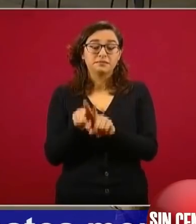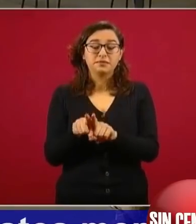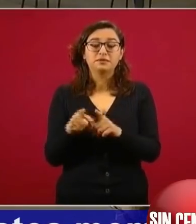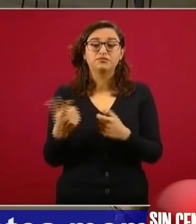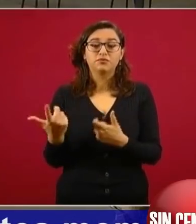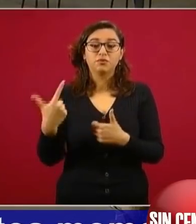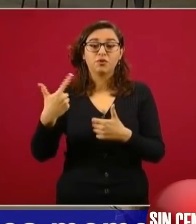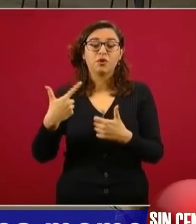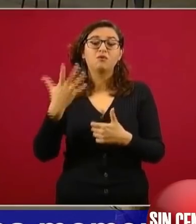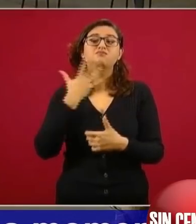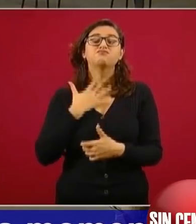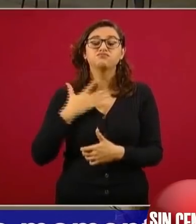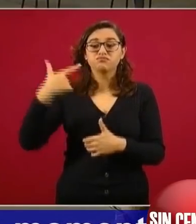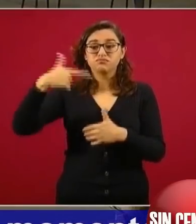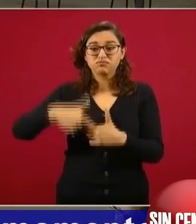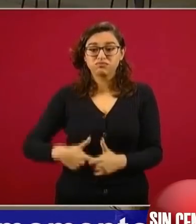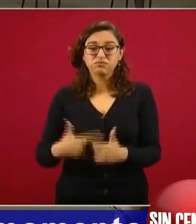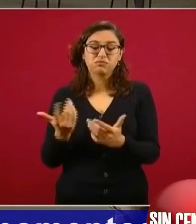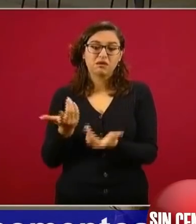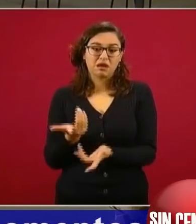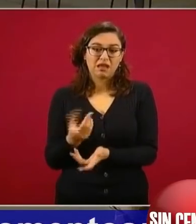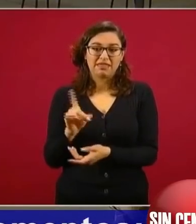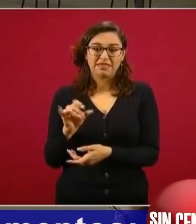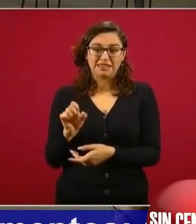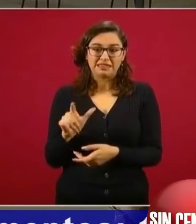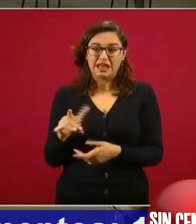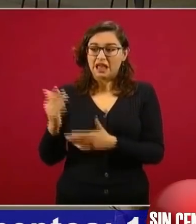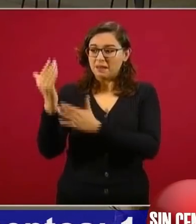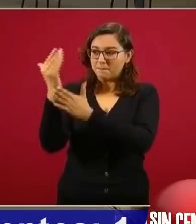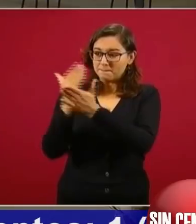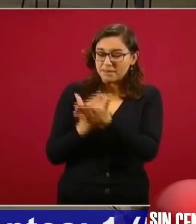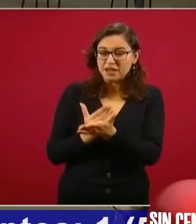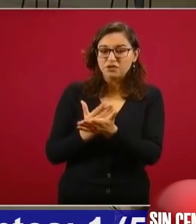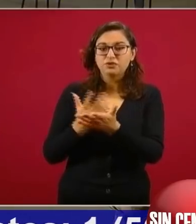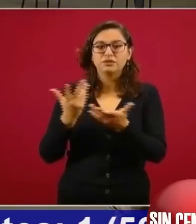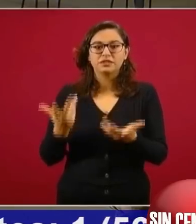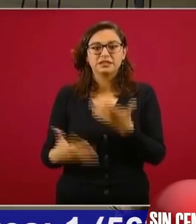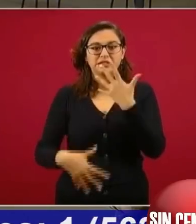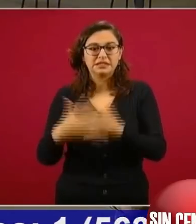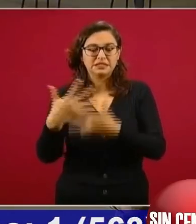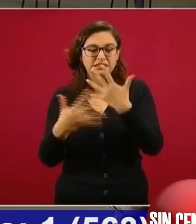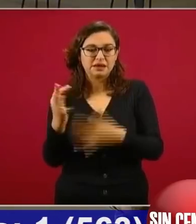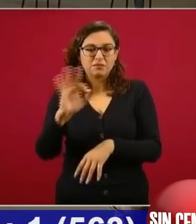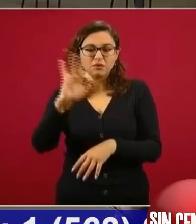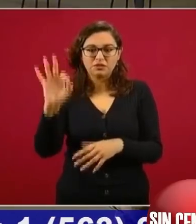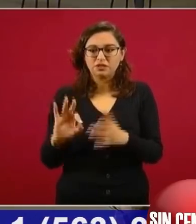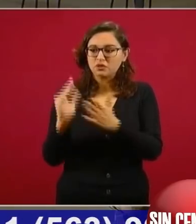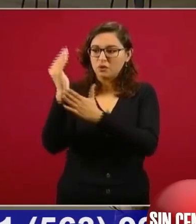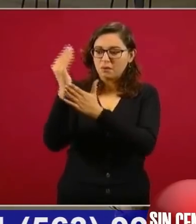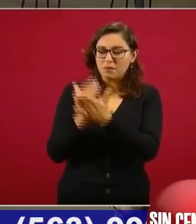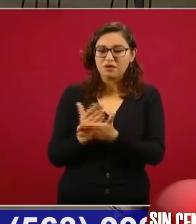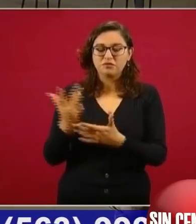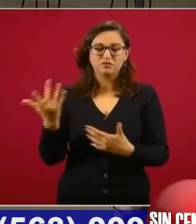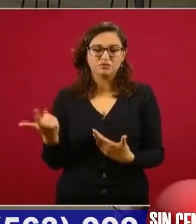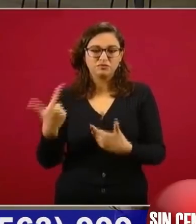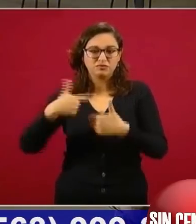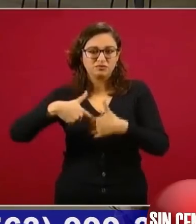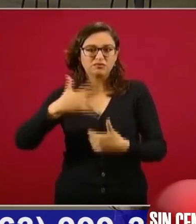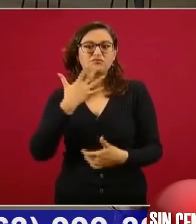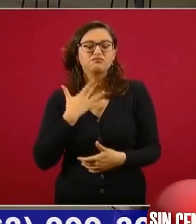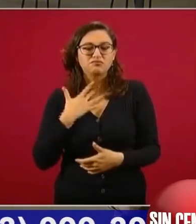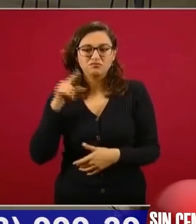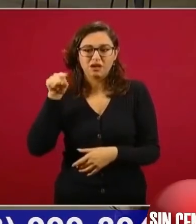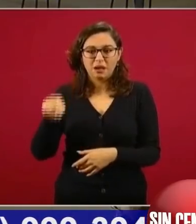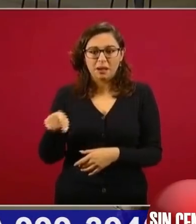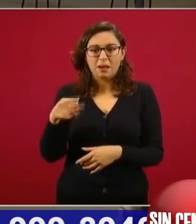que eso representa, ahorros del orden de el 15% de combustible para las aproximaciones al aeropuerto,